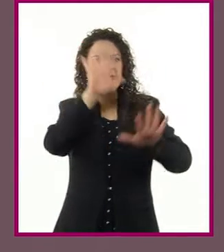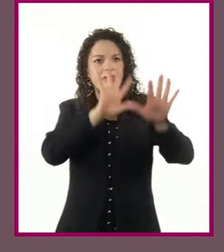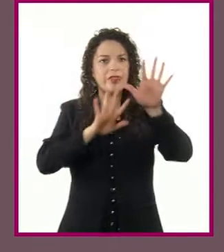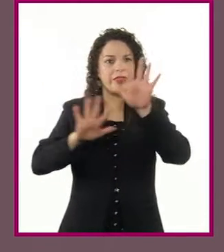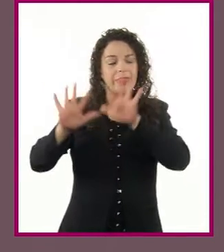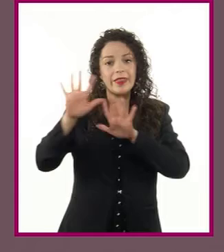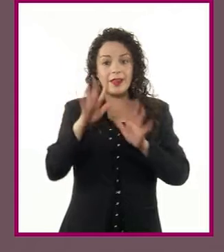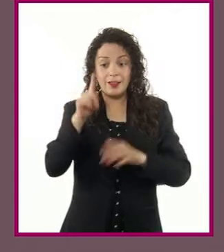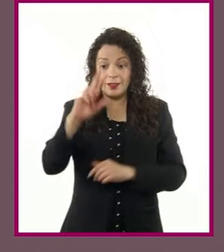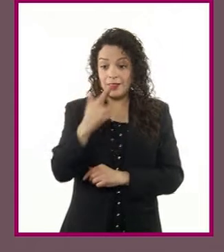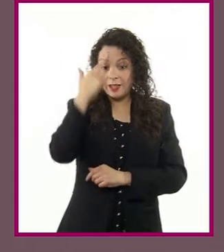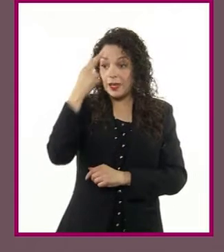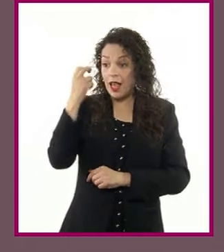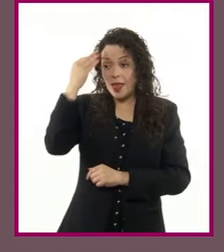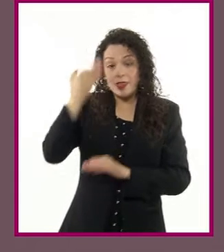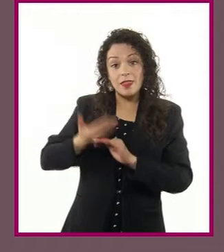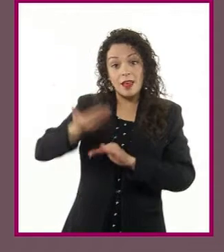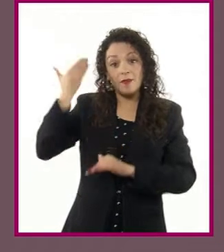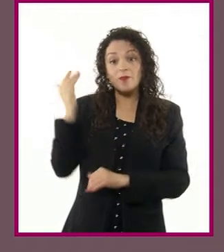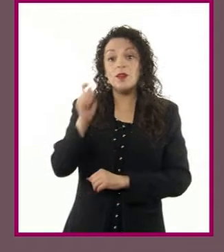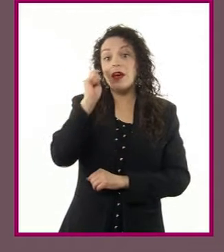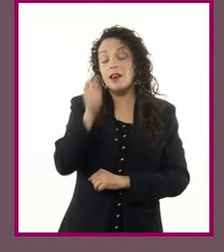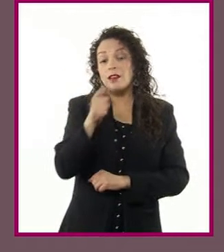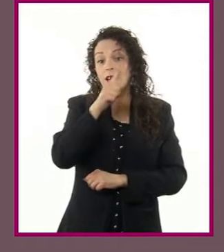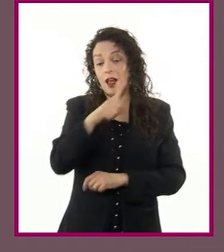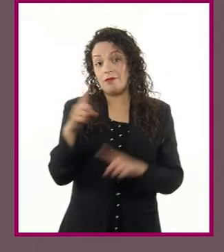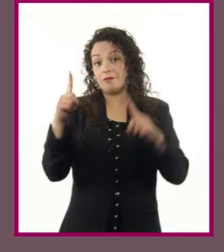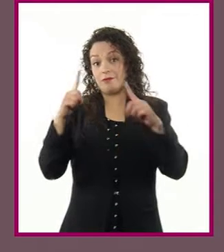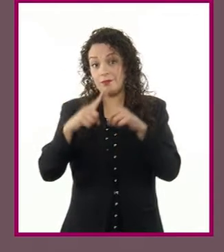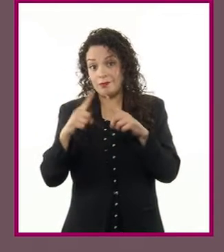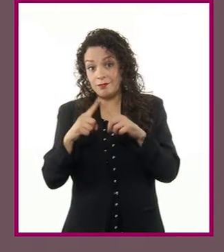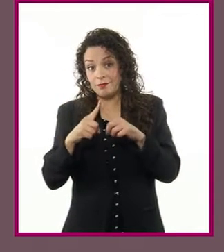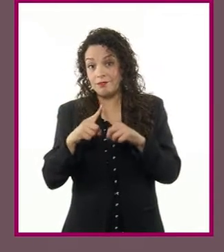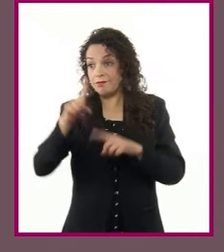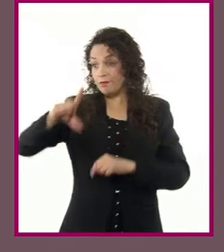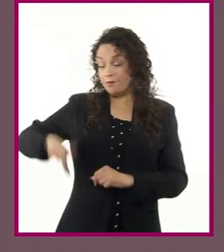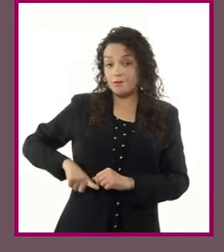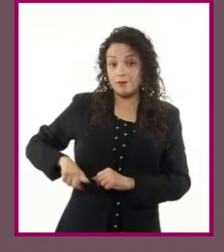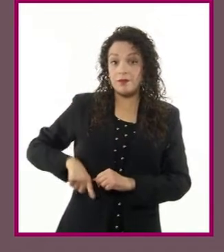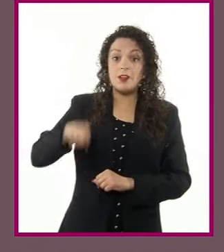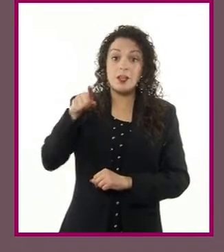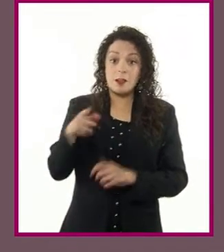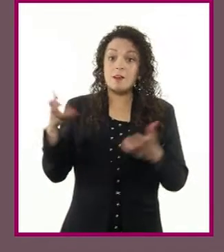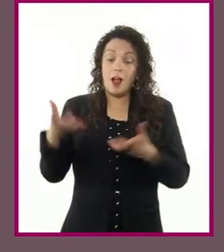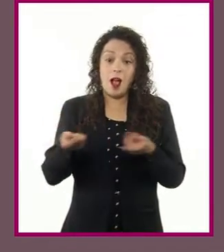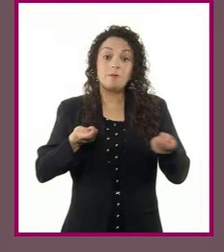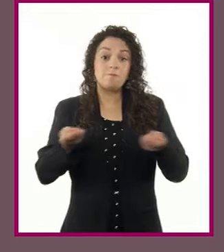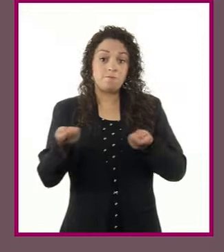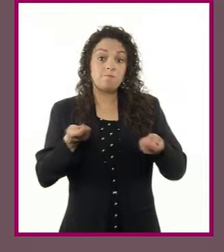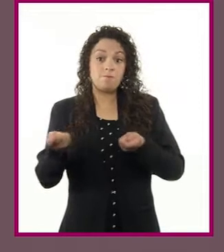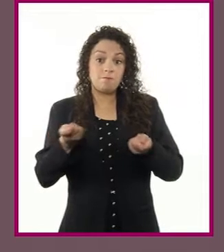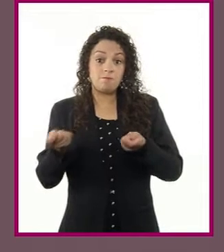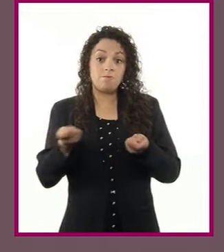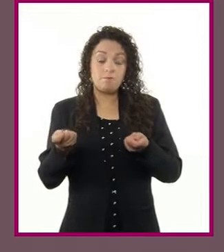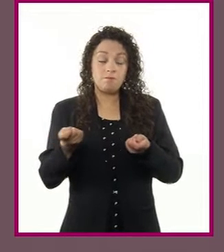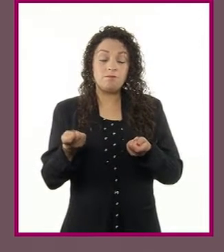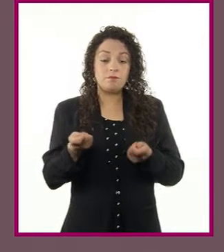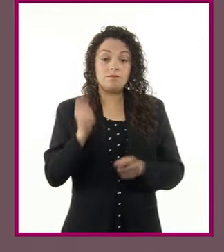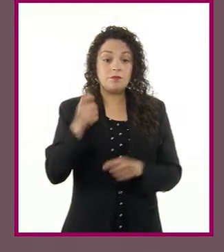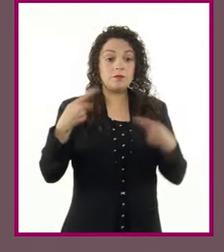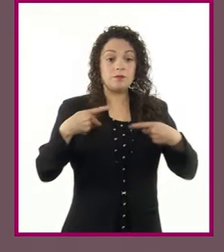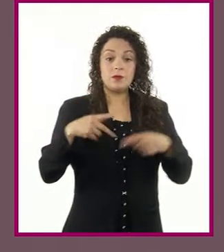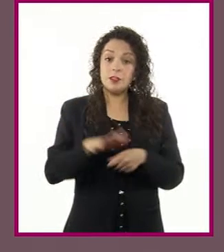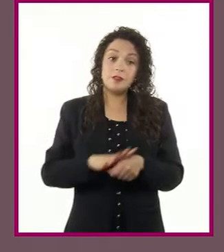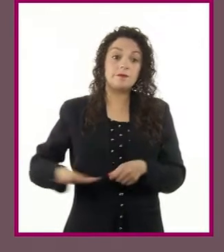aquella época la Iglesia y el Estado eran quienes dominaban y determinaban ciertos aspectos del pensamiento en